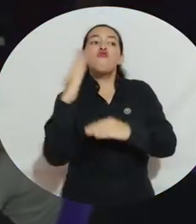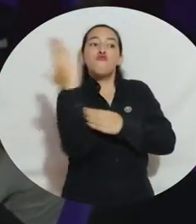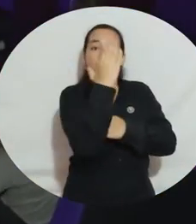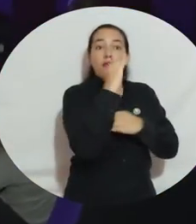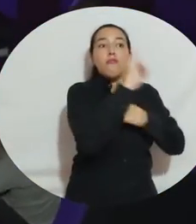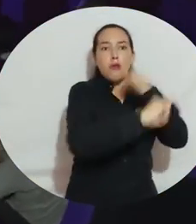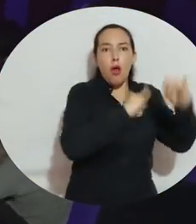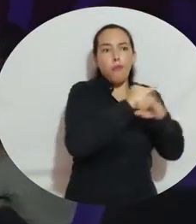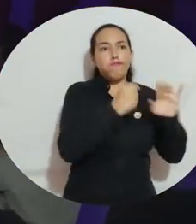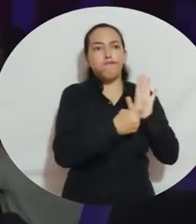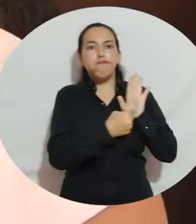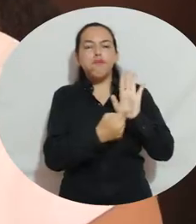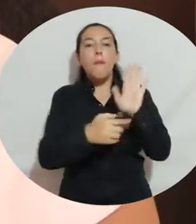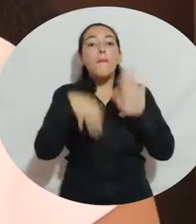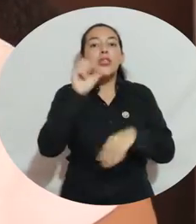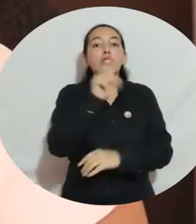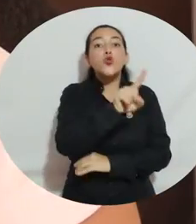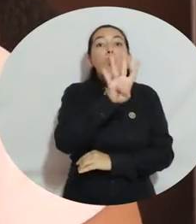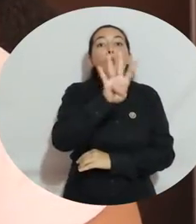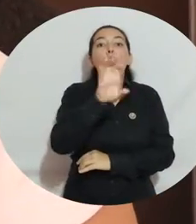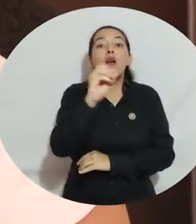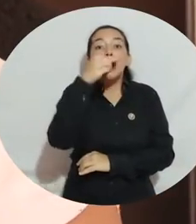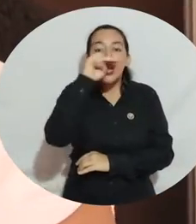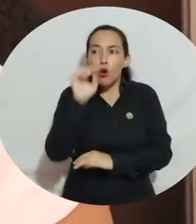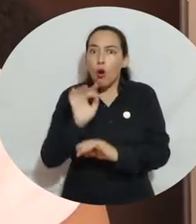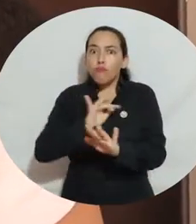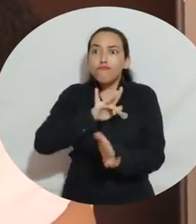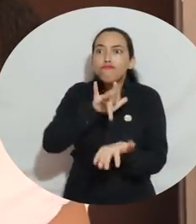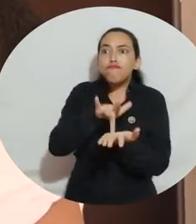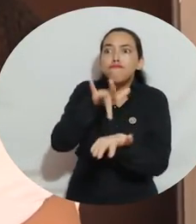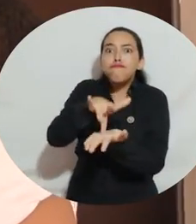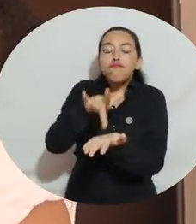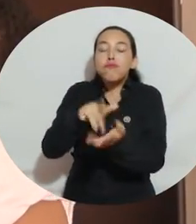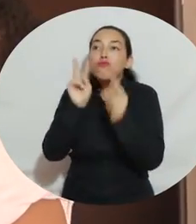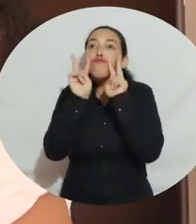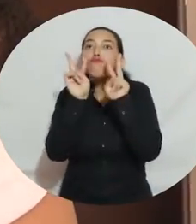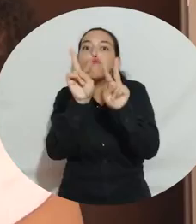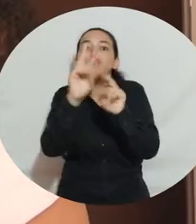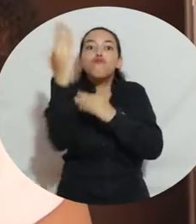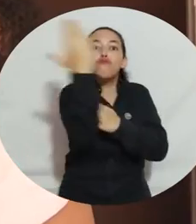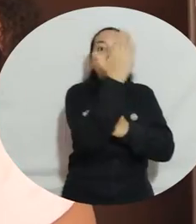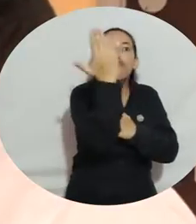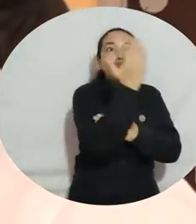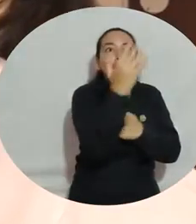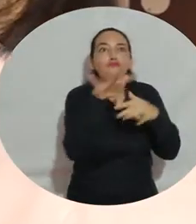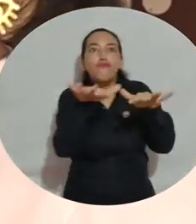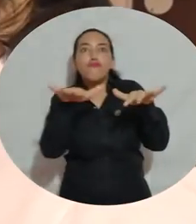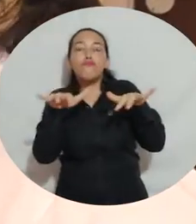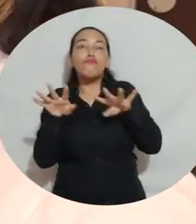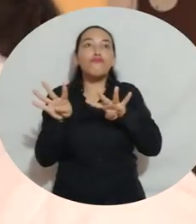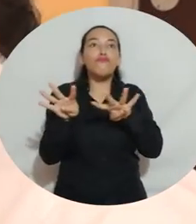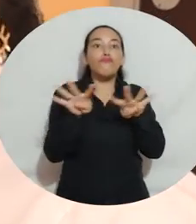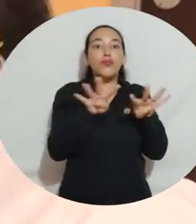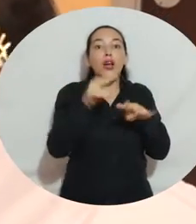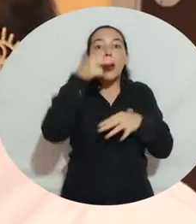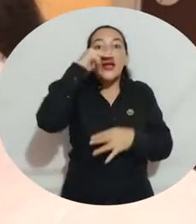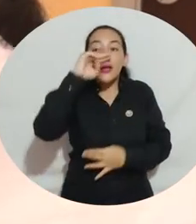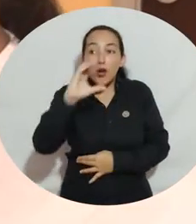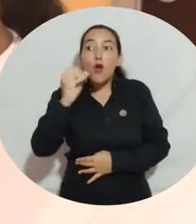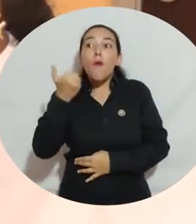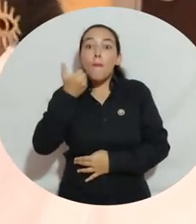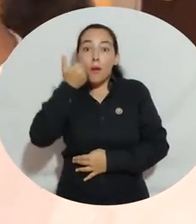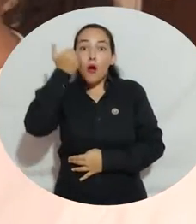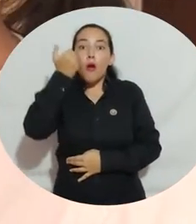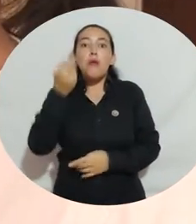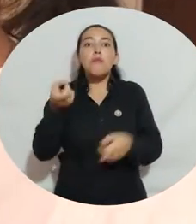también internacional. Más de 140 niños han llegado a las funciones y donde los niños y